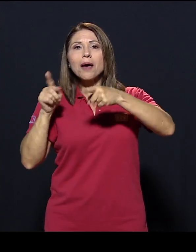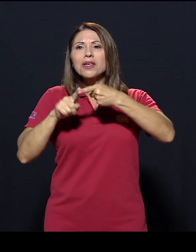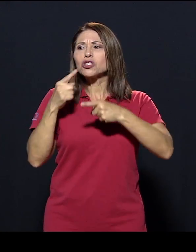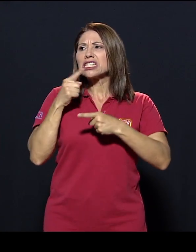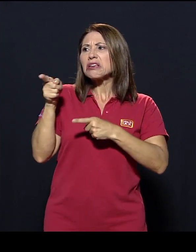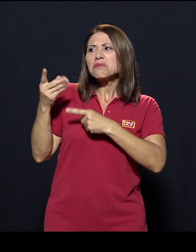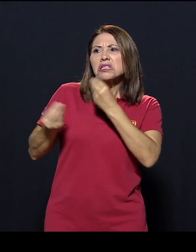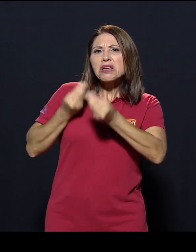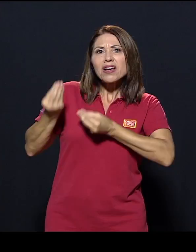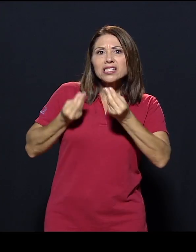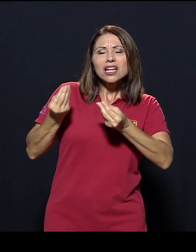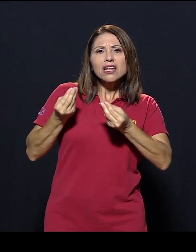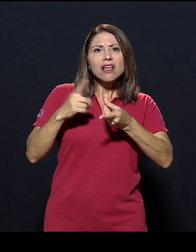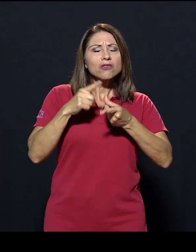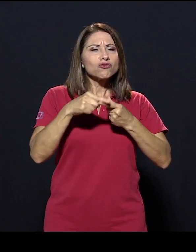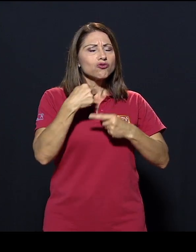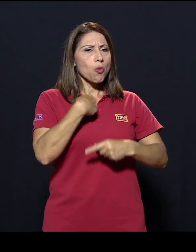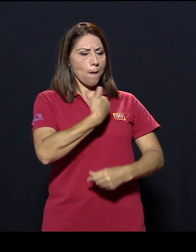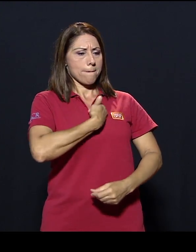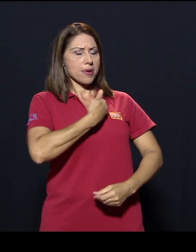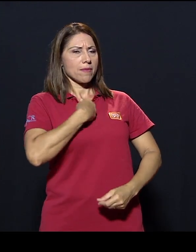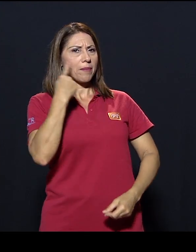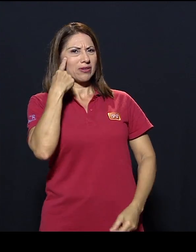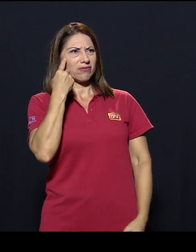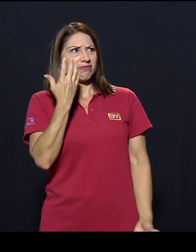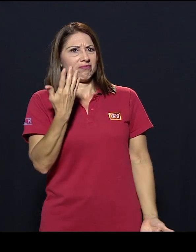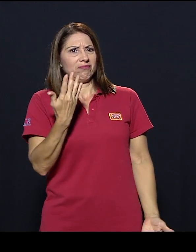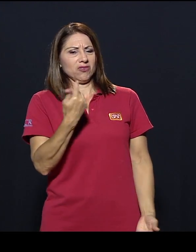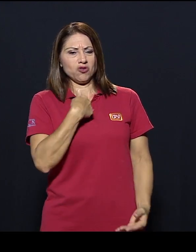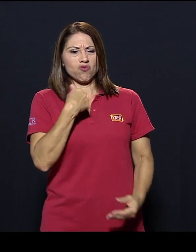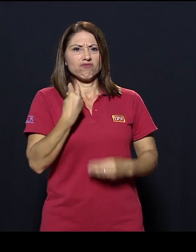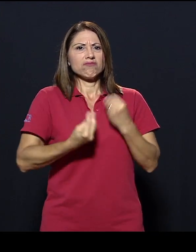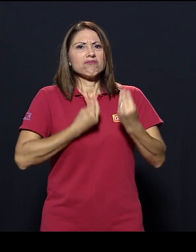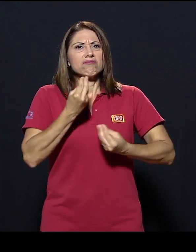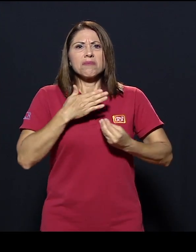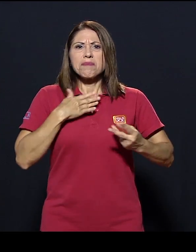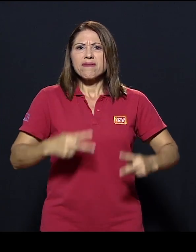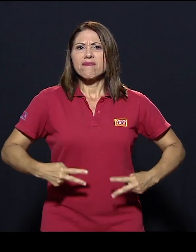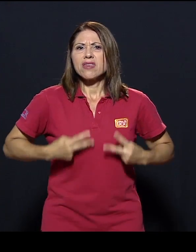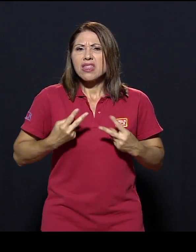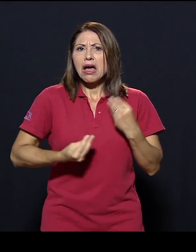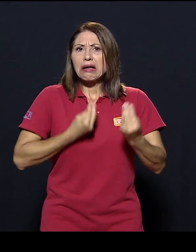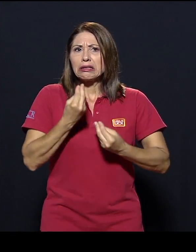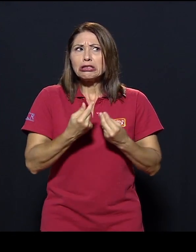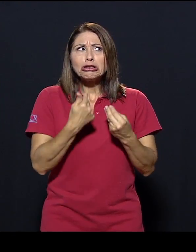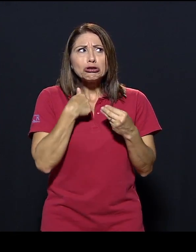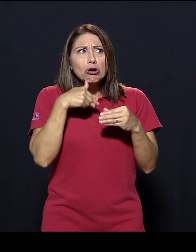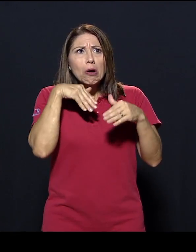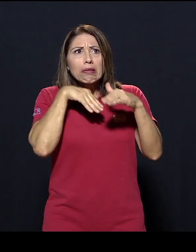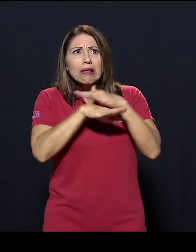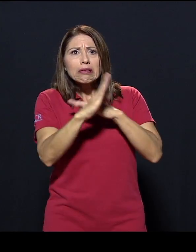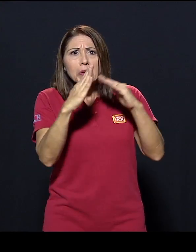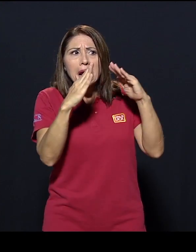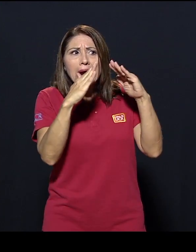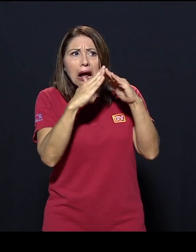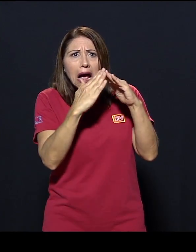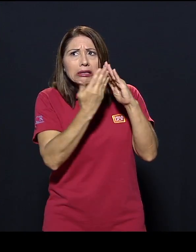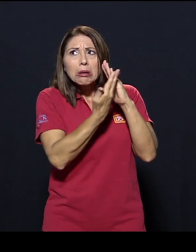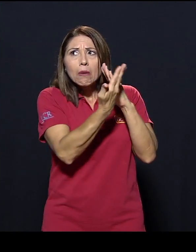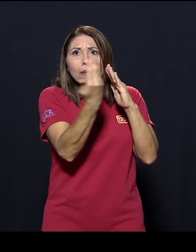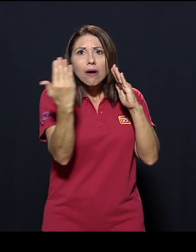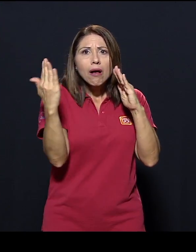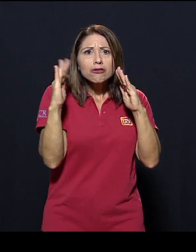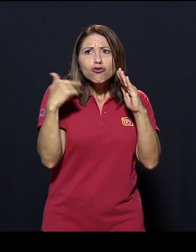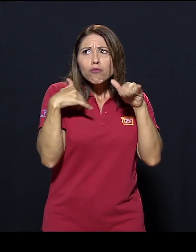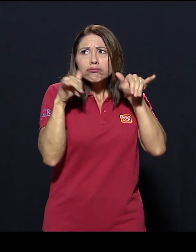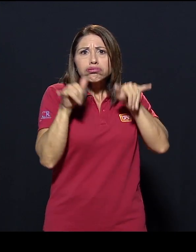yo llegué a un momento donde yo dije, de verdad, ¿qué va a hacer de mi vida? O sea, ¿qué voy a hacer yo? Voy a quedarme aquí encerrada en mi